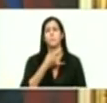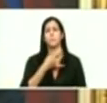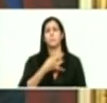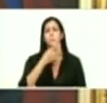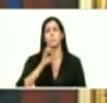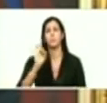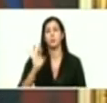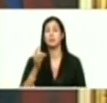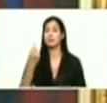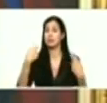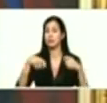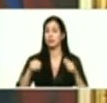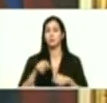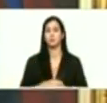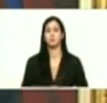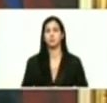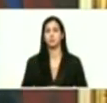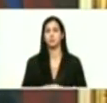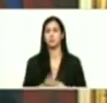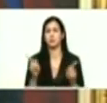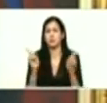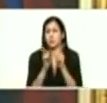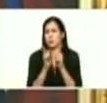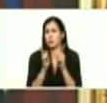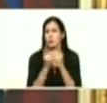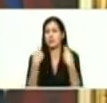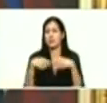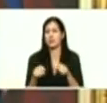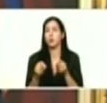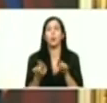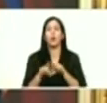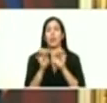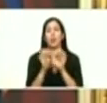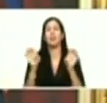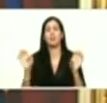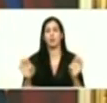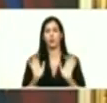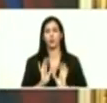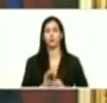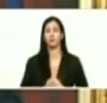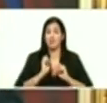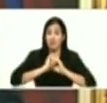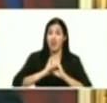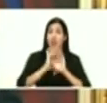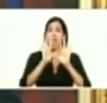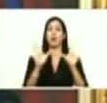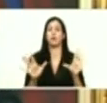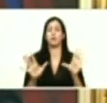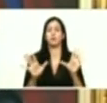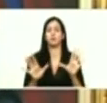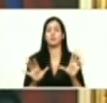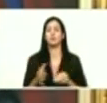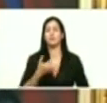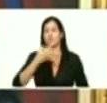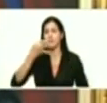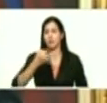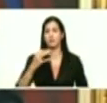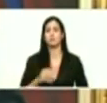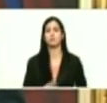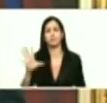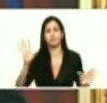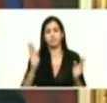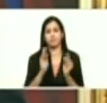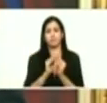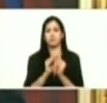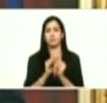estoy tratando de ser pedagógico claro amplio veraz y sintético